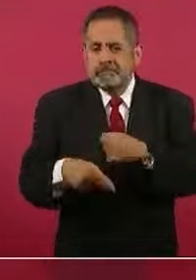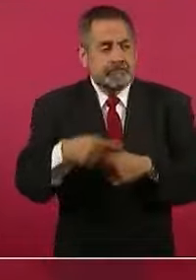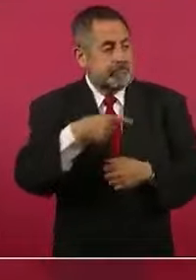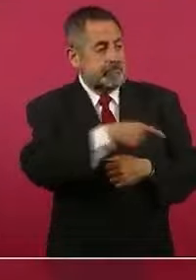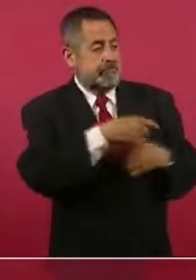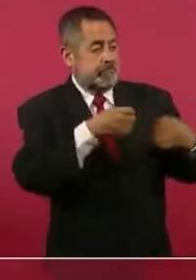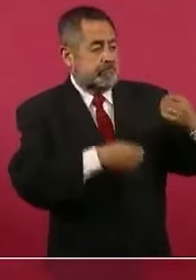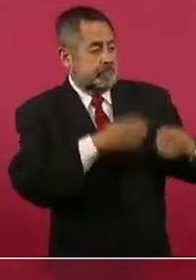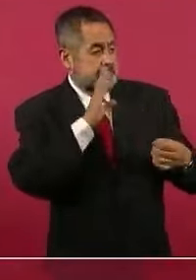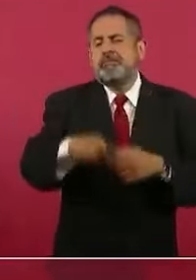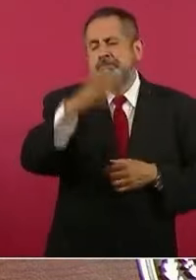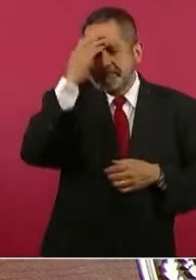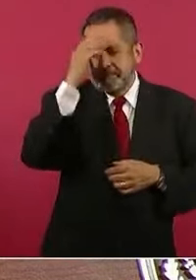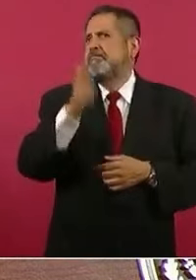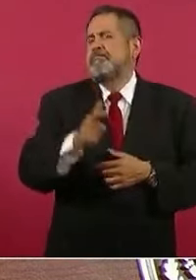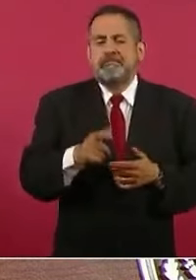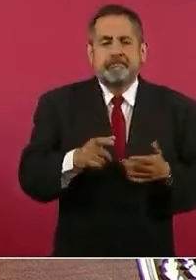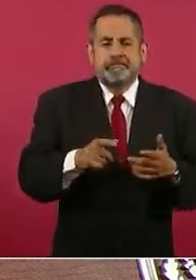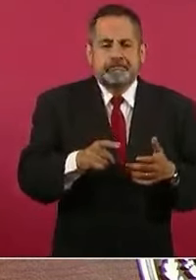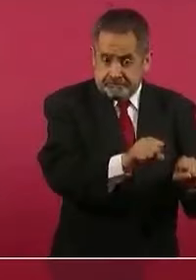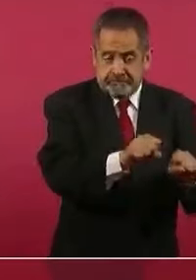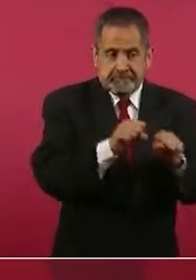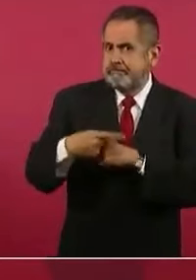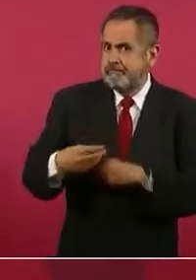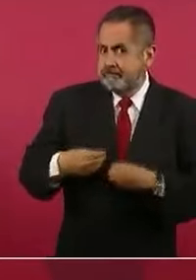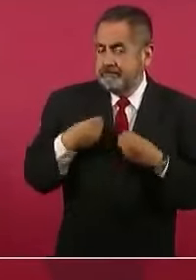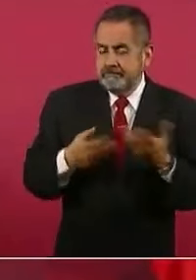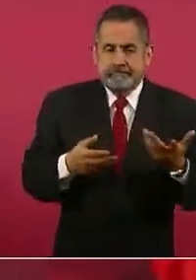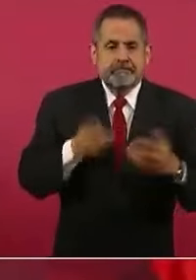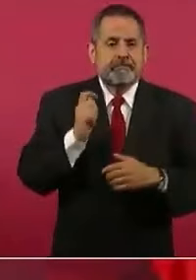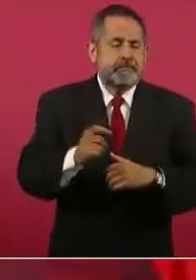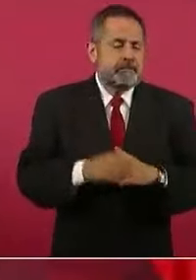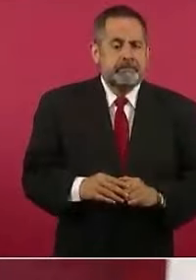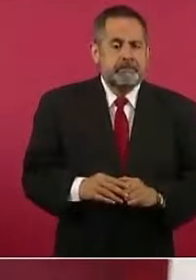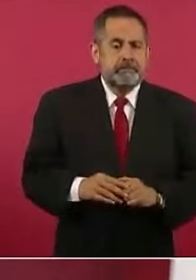personas cuando se detiene a delincuentes